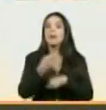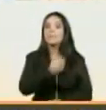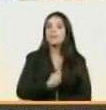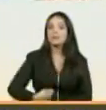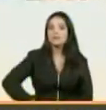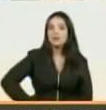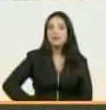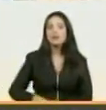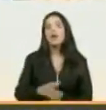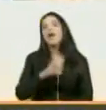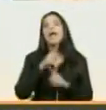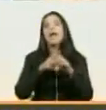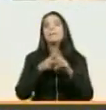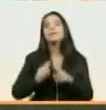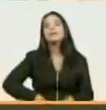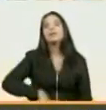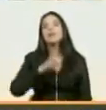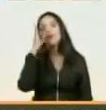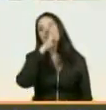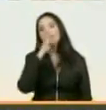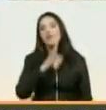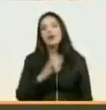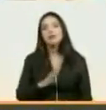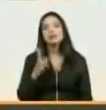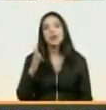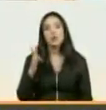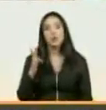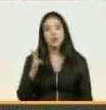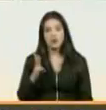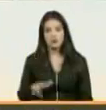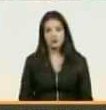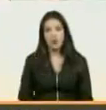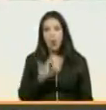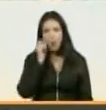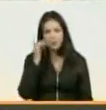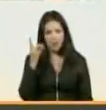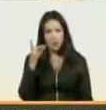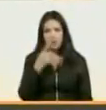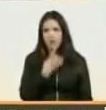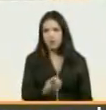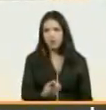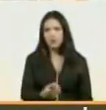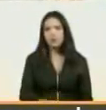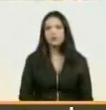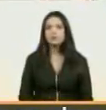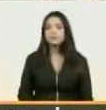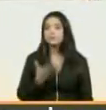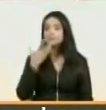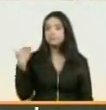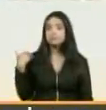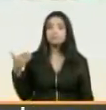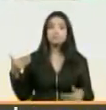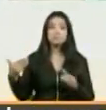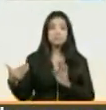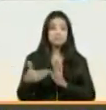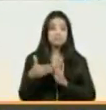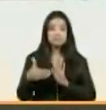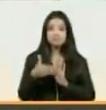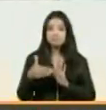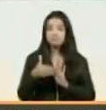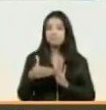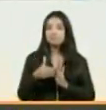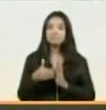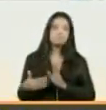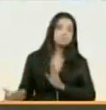Le dijo el expresidente de Brasil, Luis Ignacio Lula da Silva, cuando fue víctima de la canalla, de los